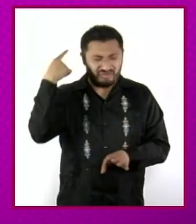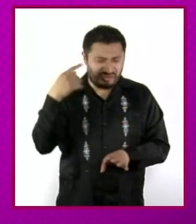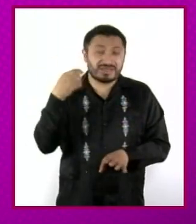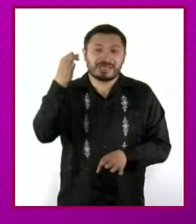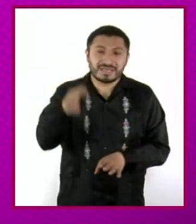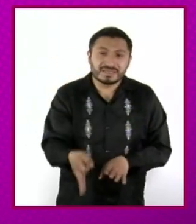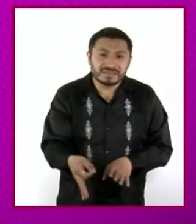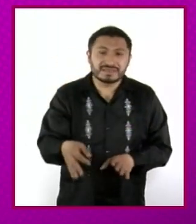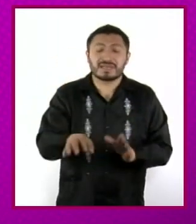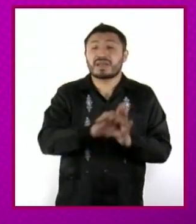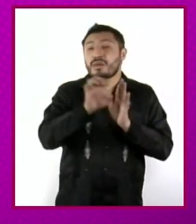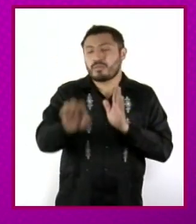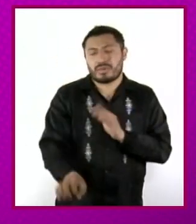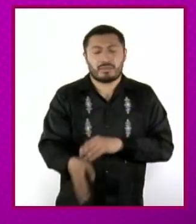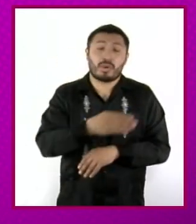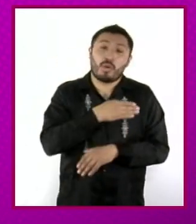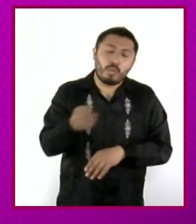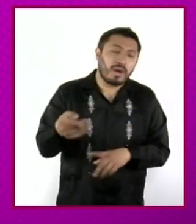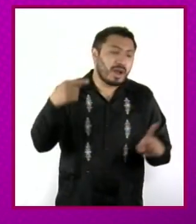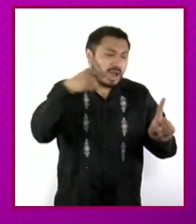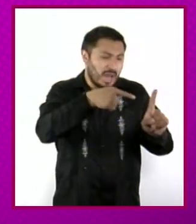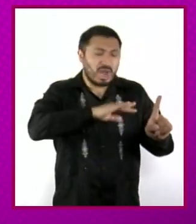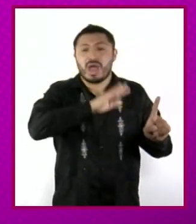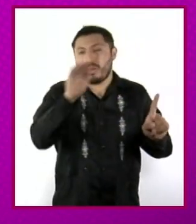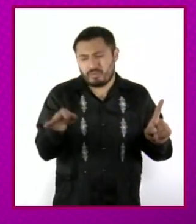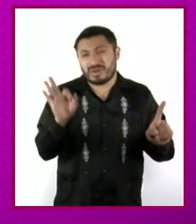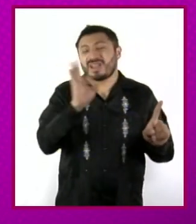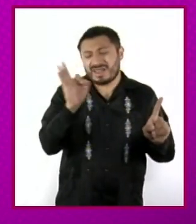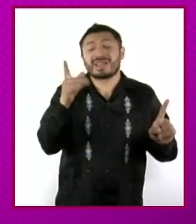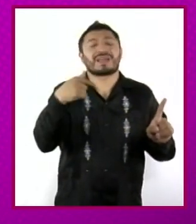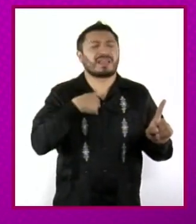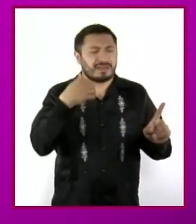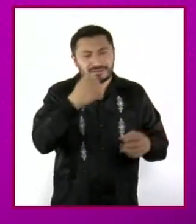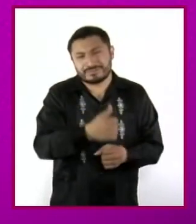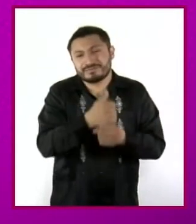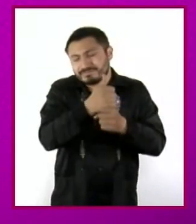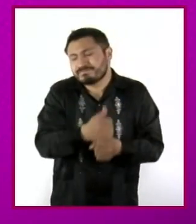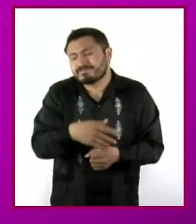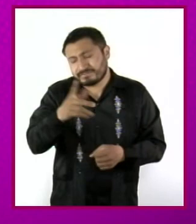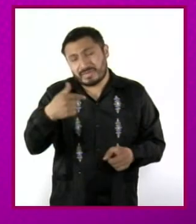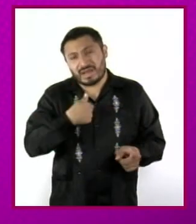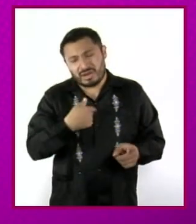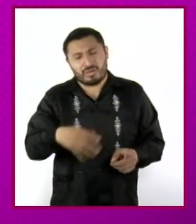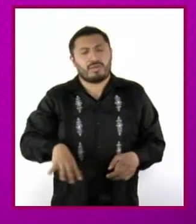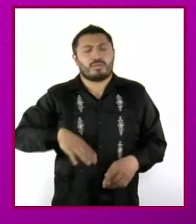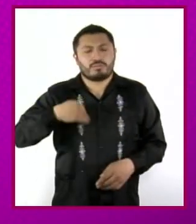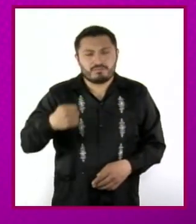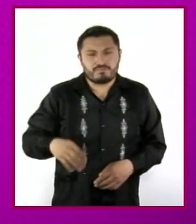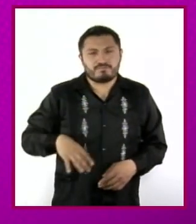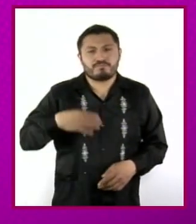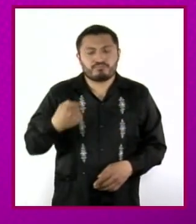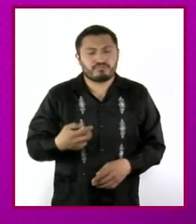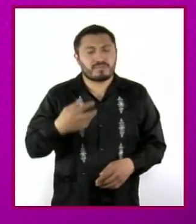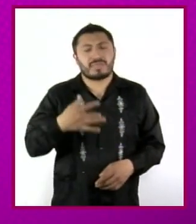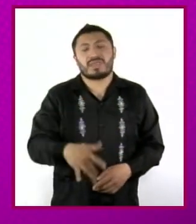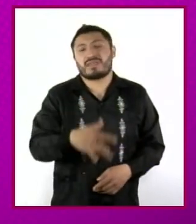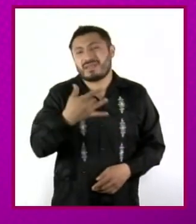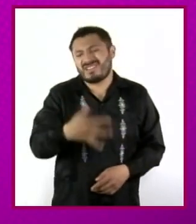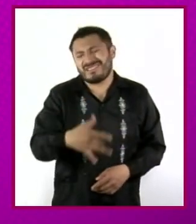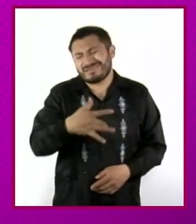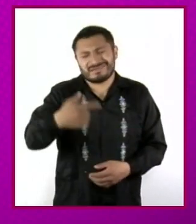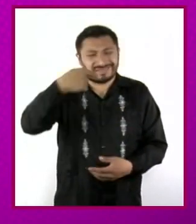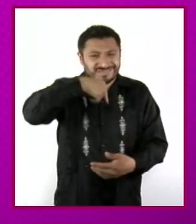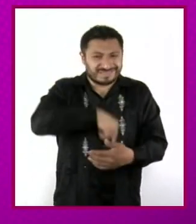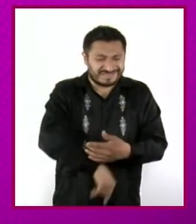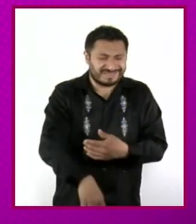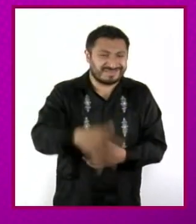bueno, alguien se muere, pues sí, me dolió. Voy a tratar ese dolor que me